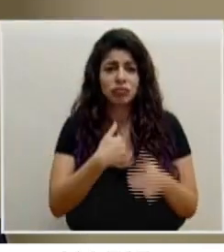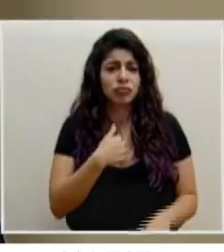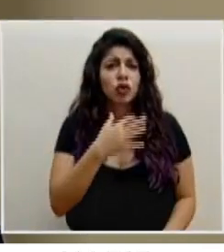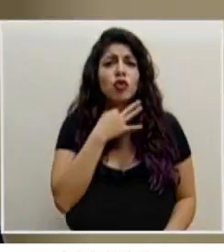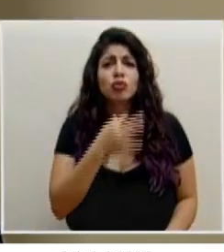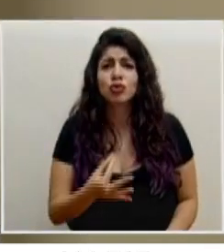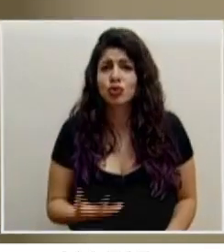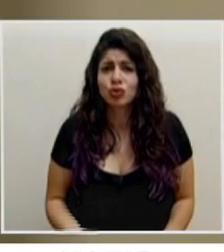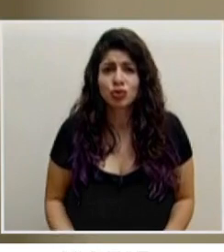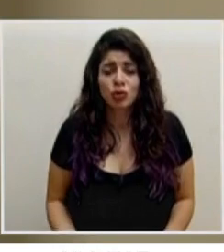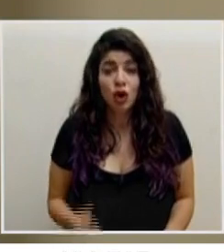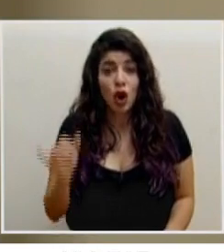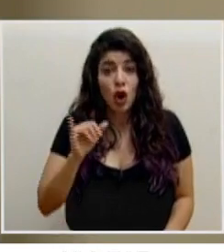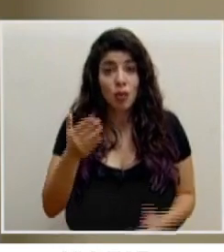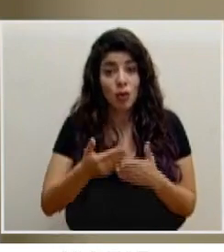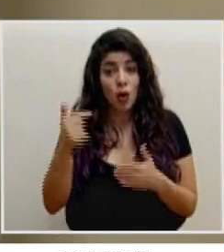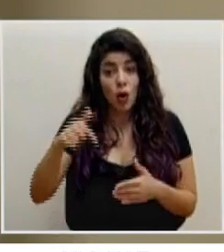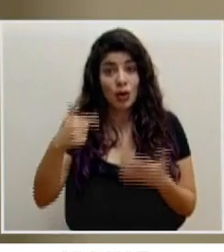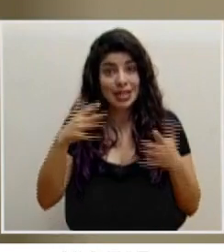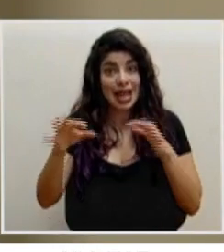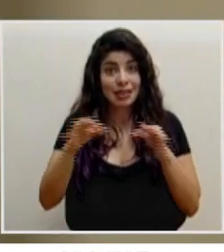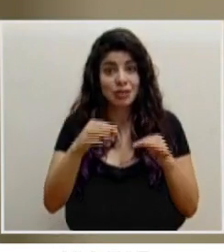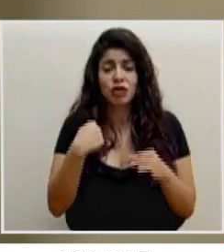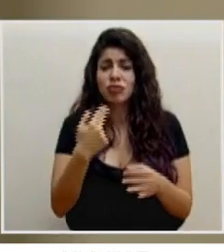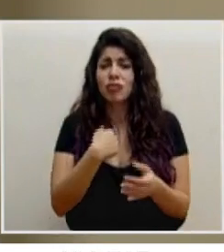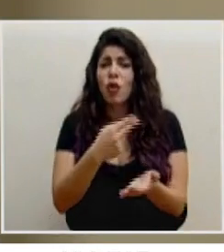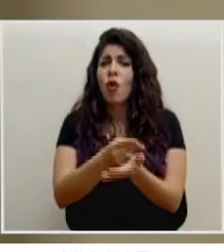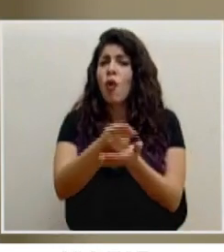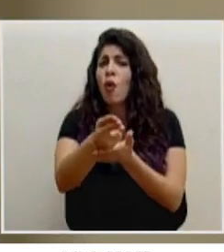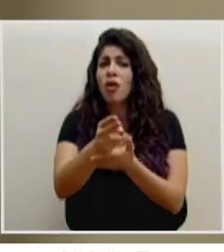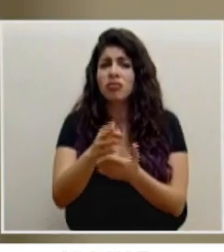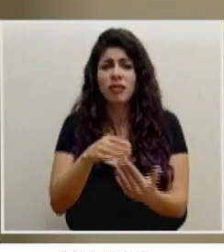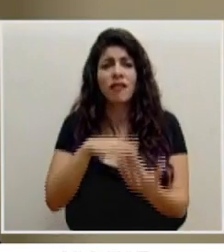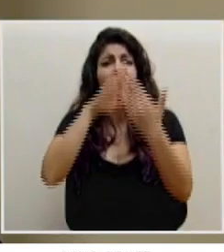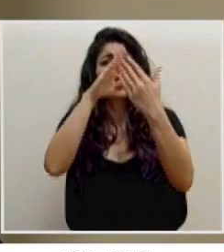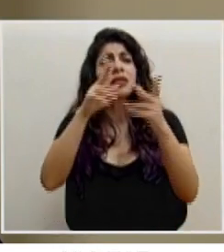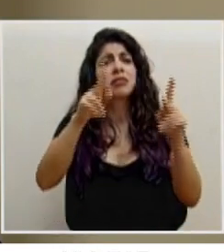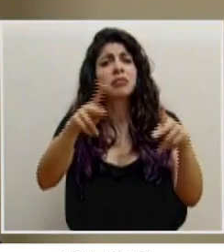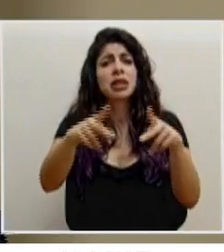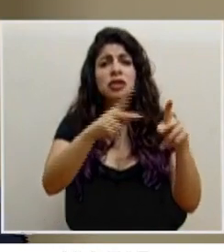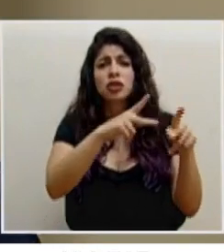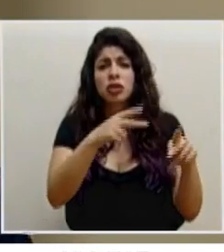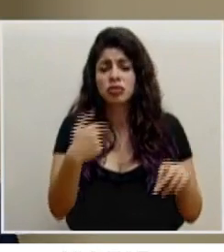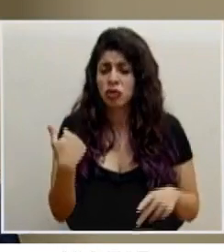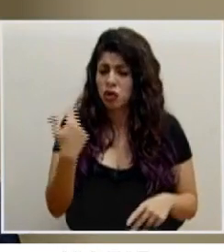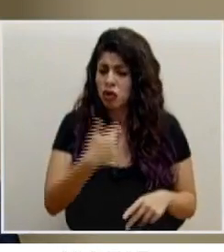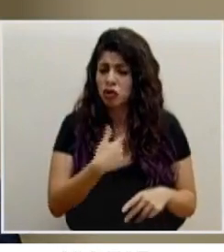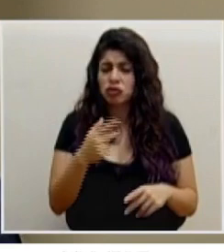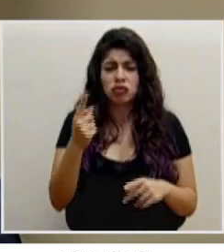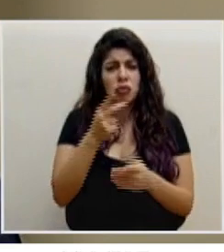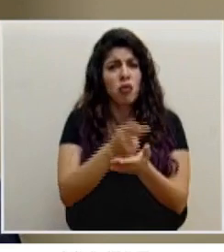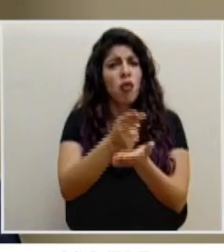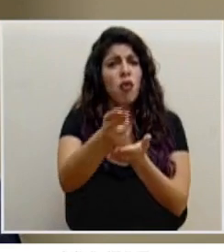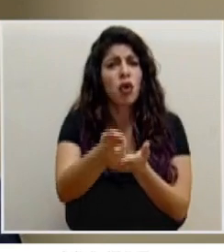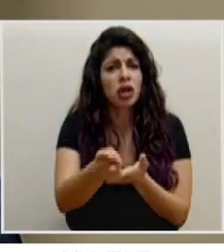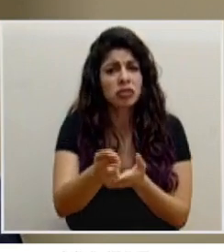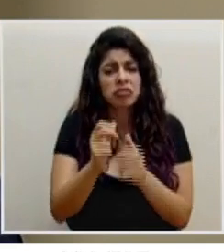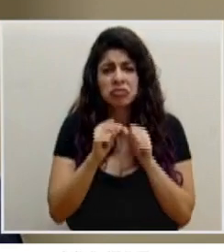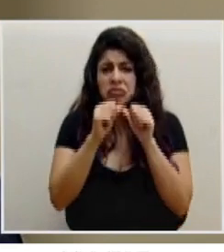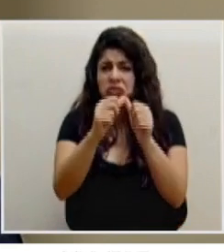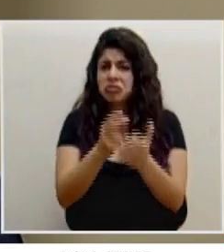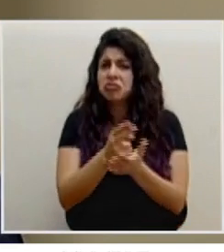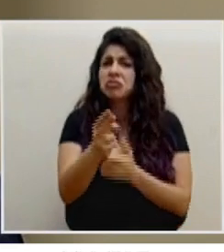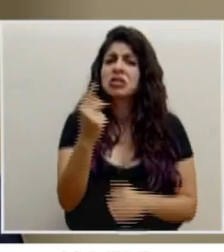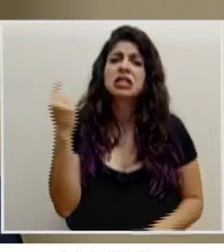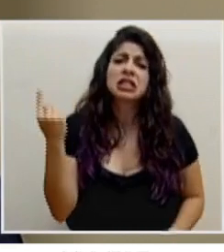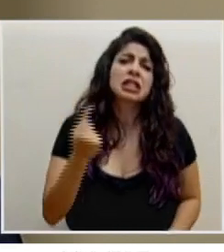gusto, estamos, como lo explicamos hoy, con toda sinceridad, de frente a la población. Hemos sido en todo momento transparentes y lo seguiremos siendo